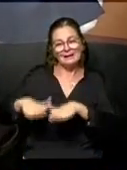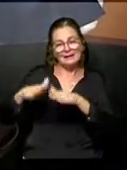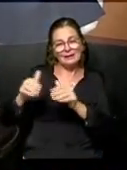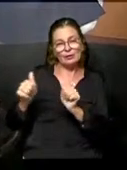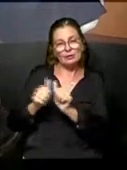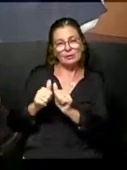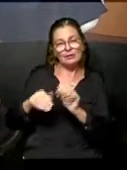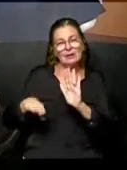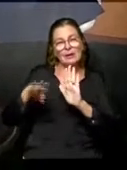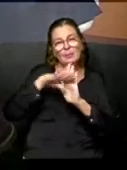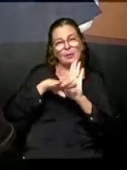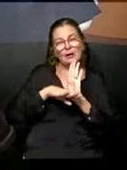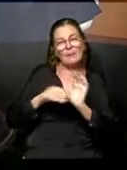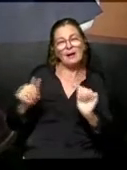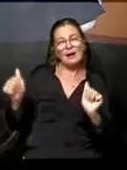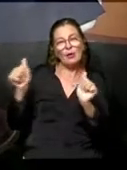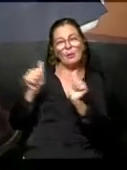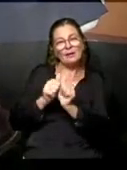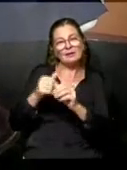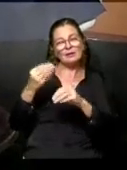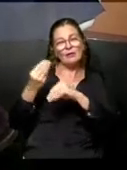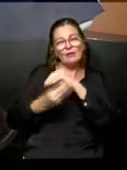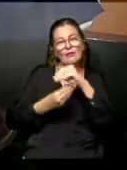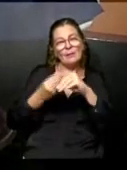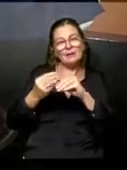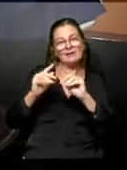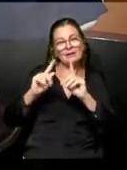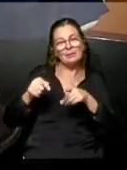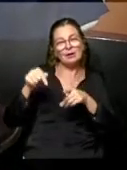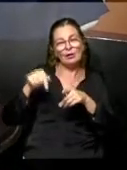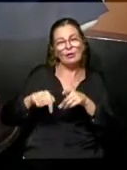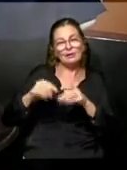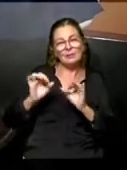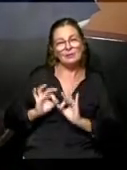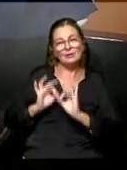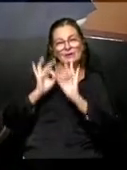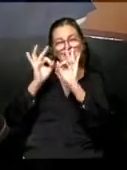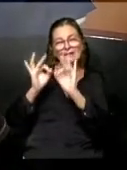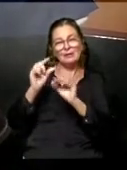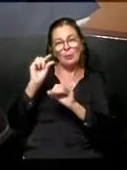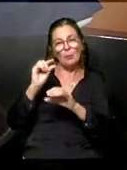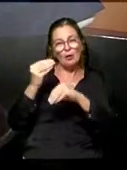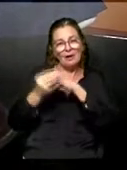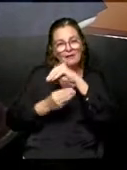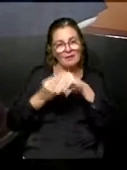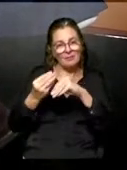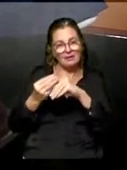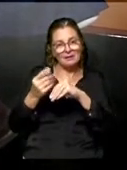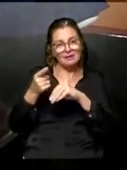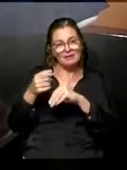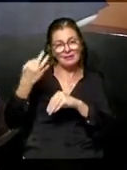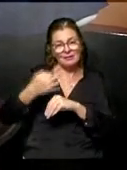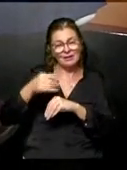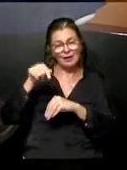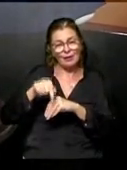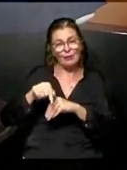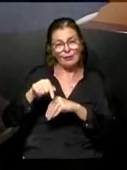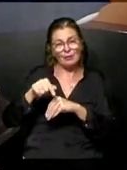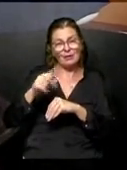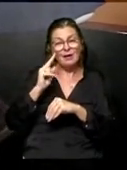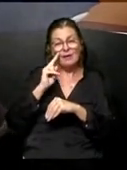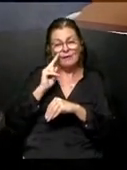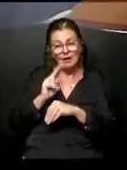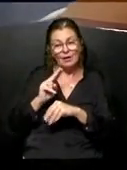el programa de acompañamiento familiar, eso, también hoy estamos alcanzando muy pocas familias. O sea, de verdad que vamos a tener que